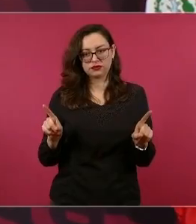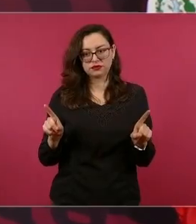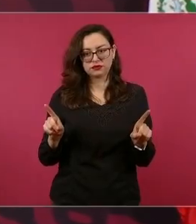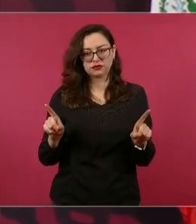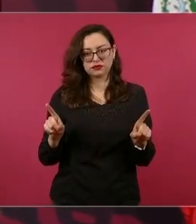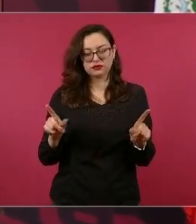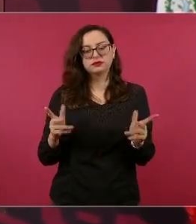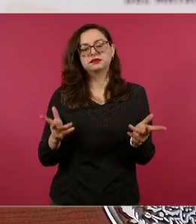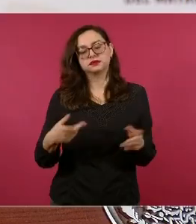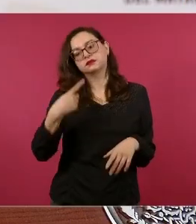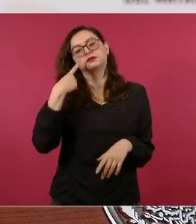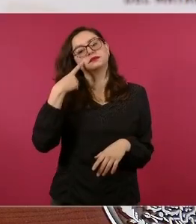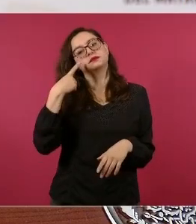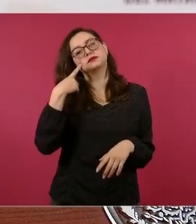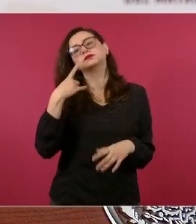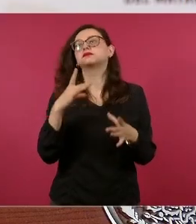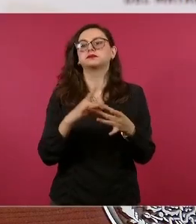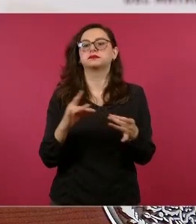contar algo.